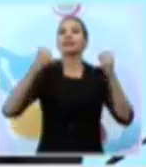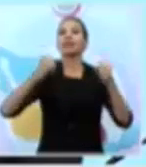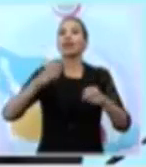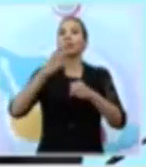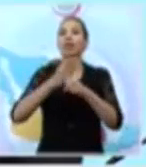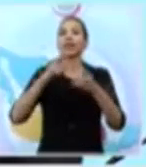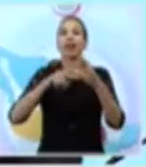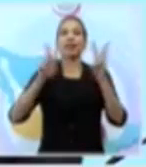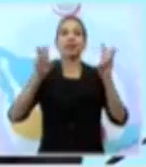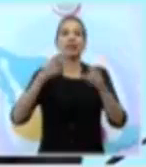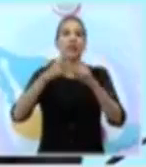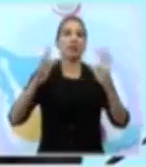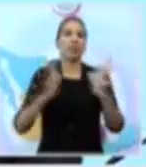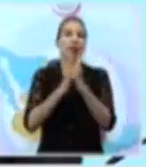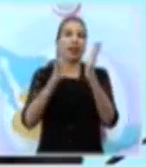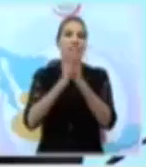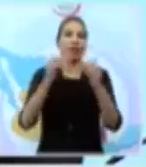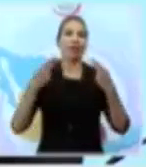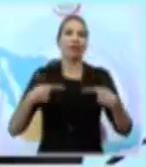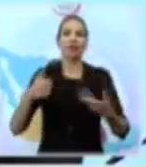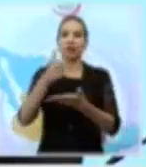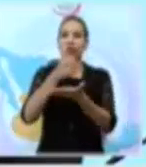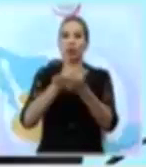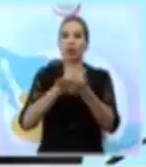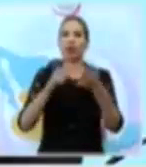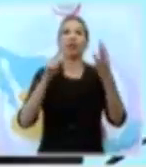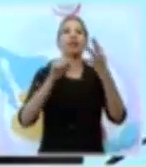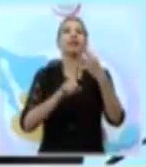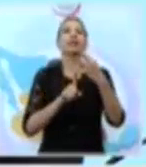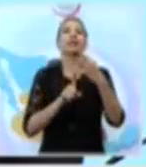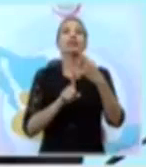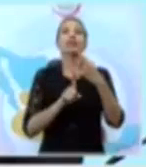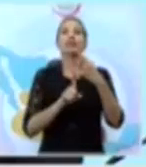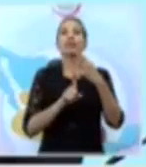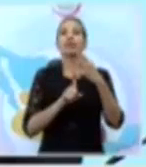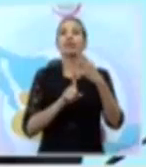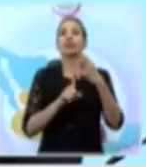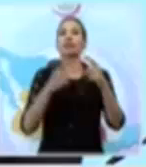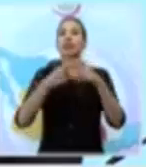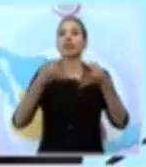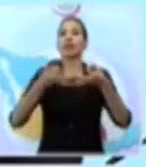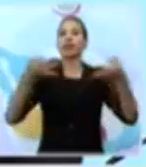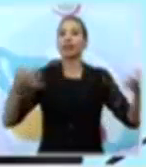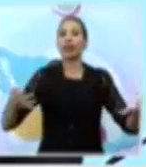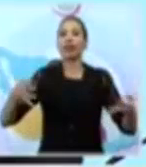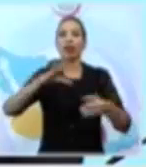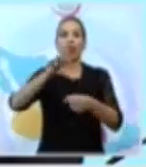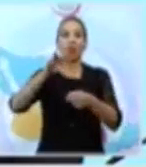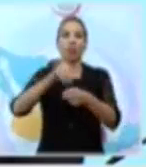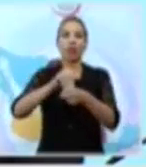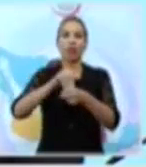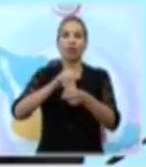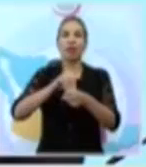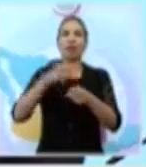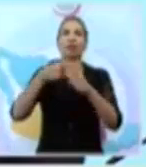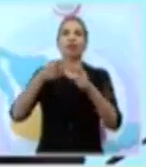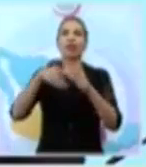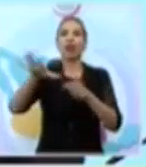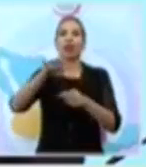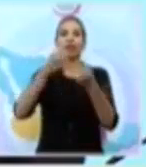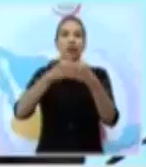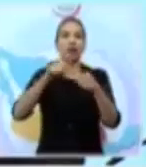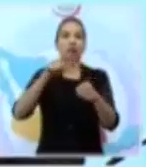seguridad pública y participación ciudadana, y territorio incluyente, cohesión